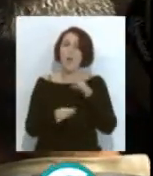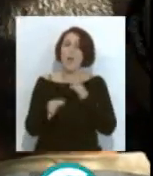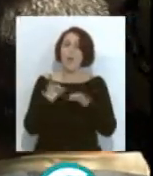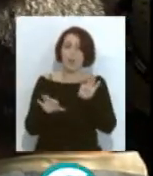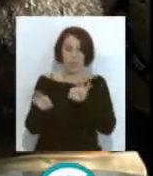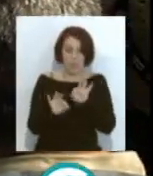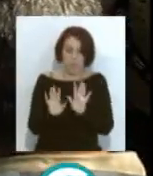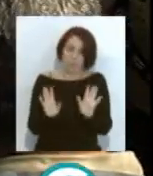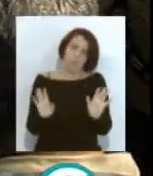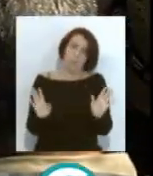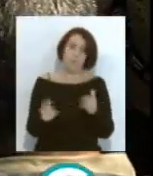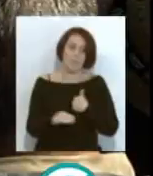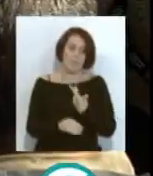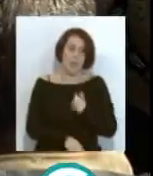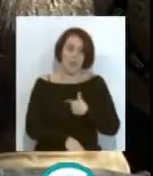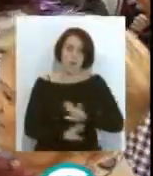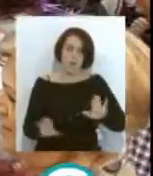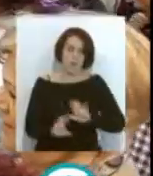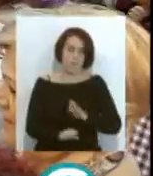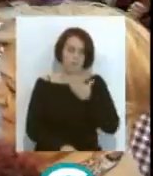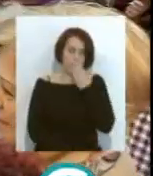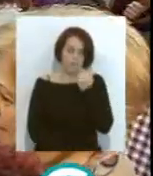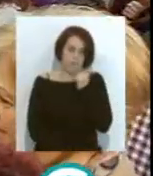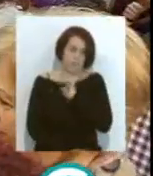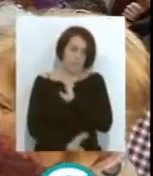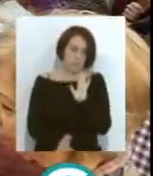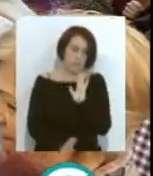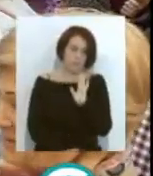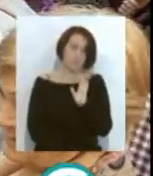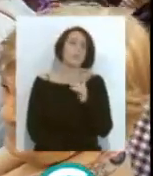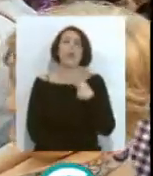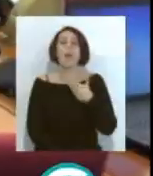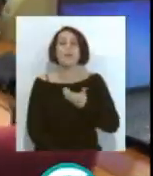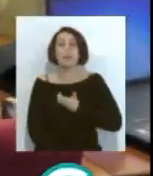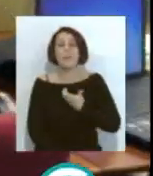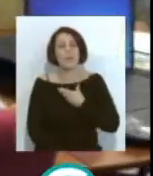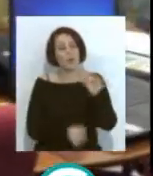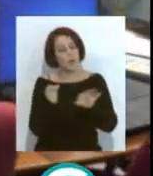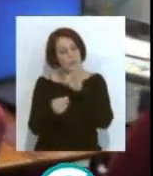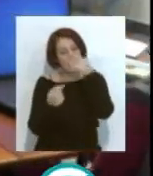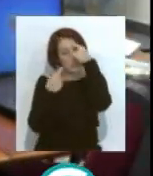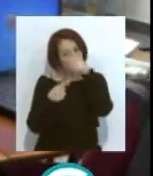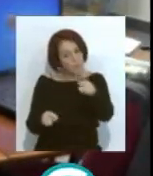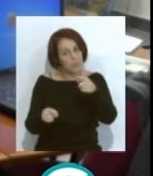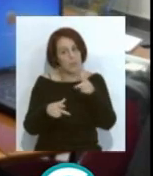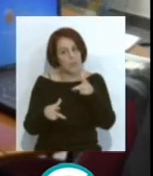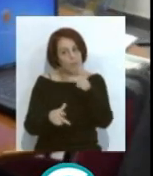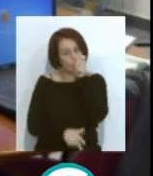ya ni te cuento. O sea, eso debe de pasar a la historia y que sea el ayuntamiento el que lo organice con pleno derecho.